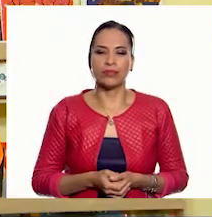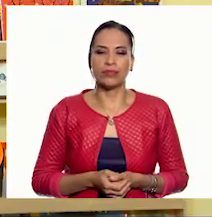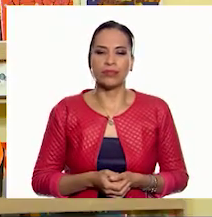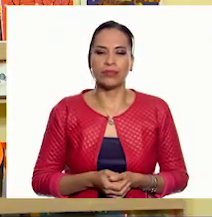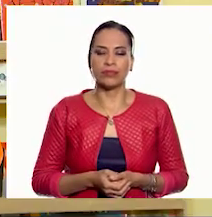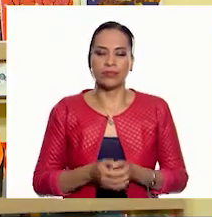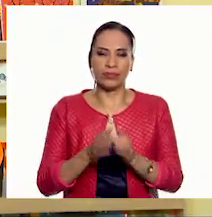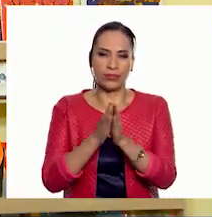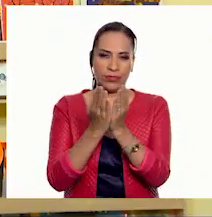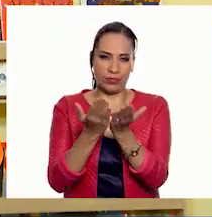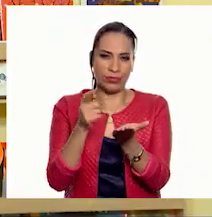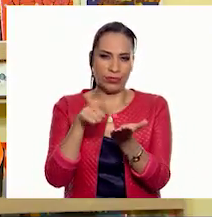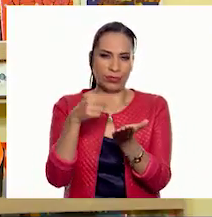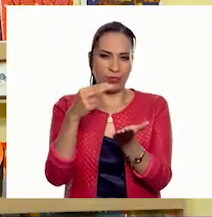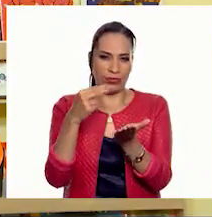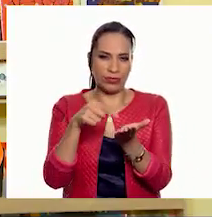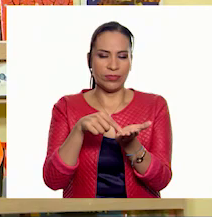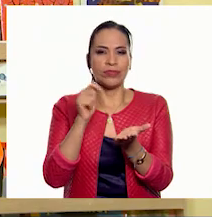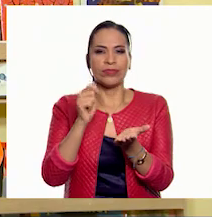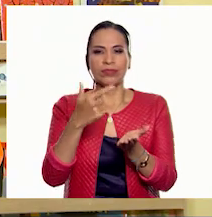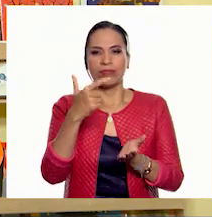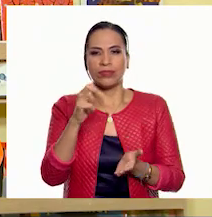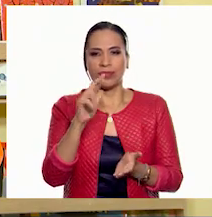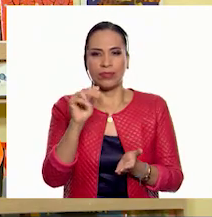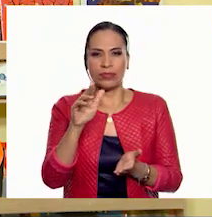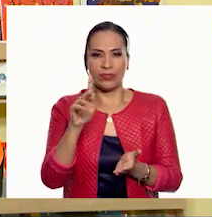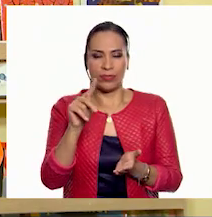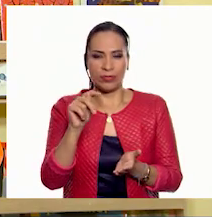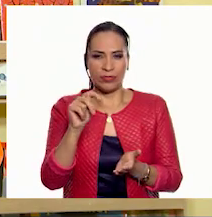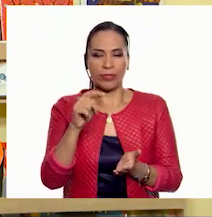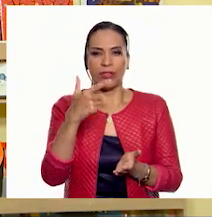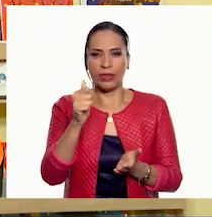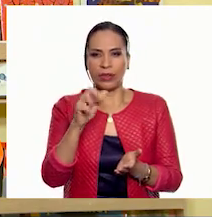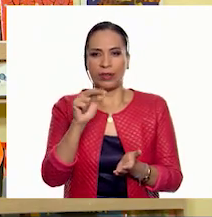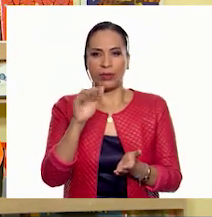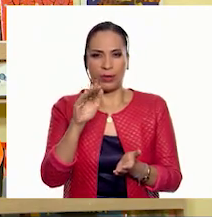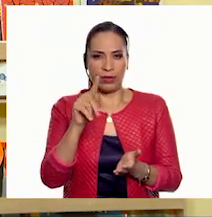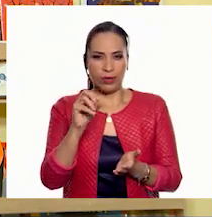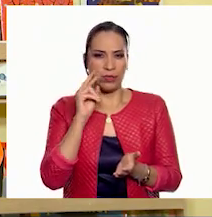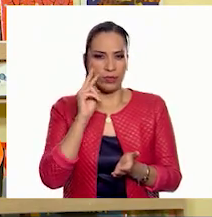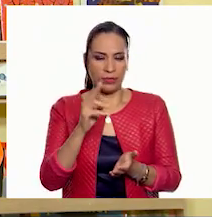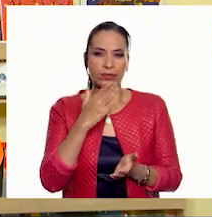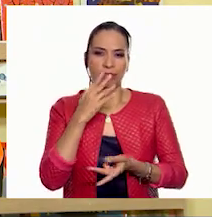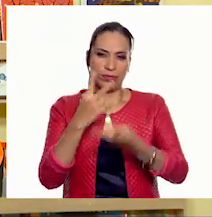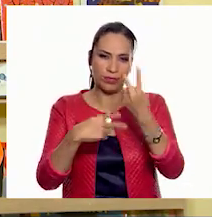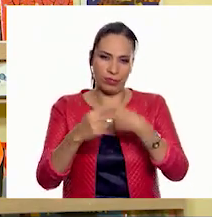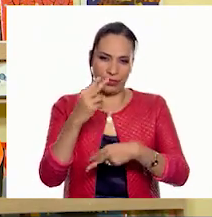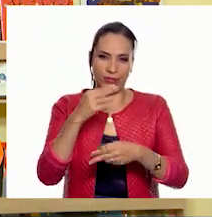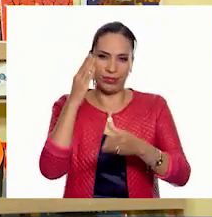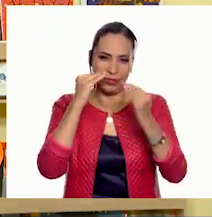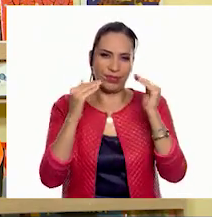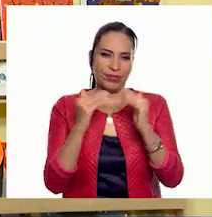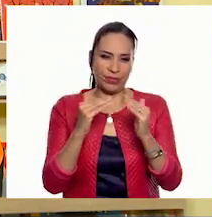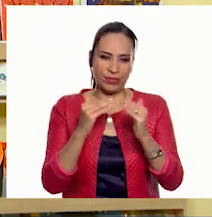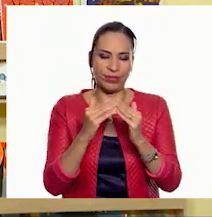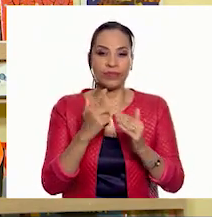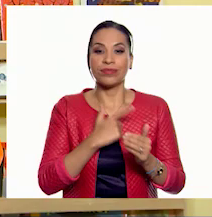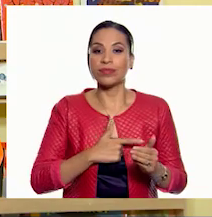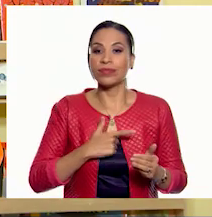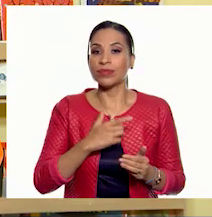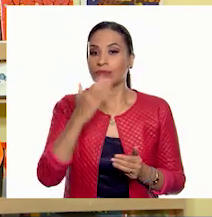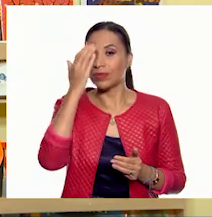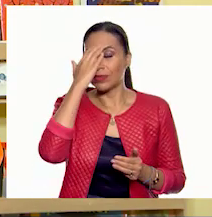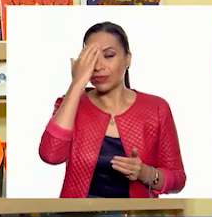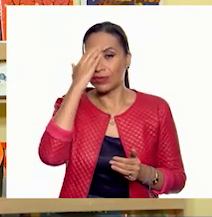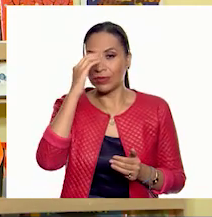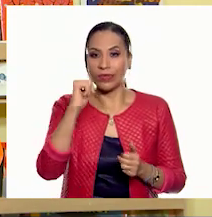a Garabato. ¡Wow! Bienvenido a Aprende en Casa. ¿Les gustaría conocer